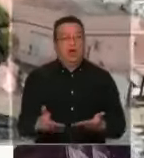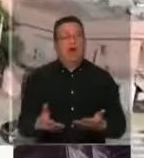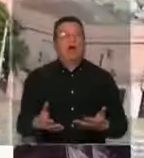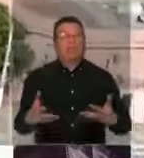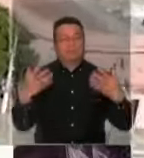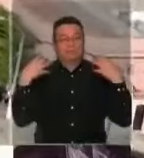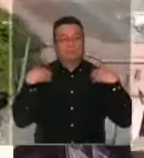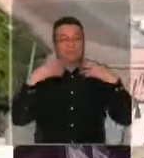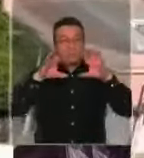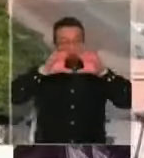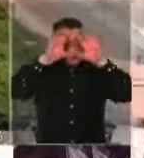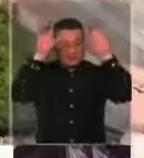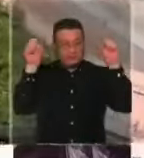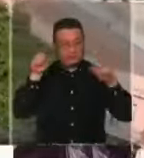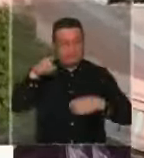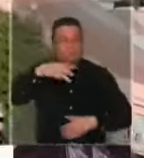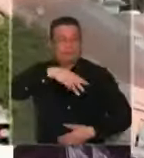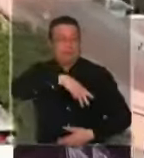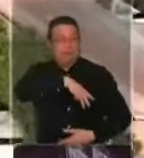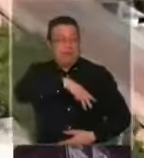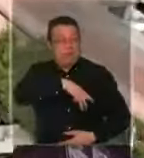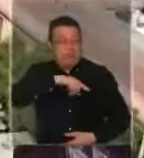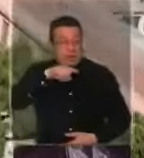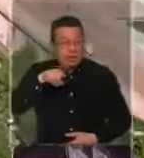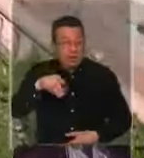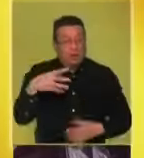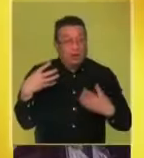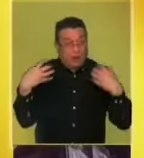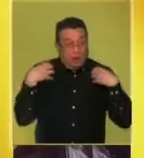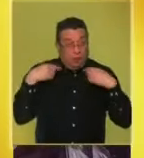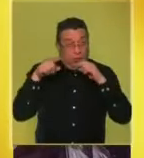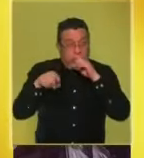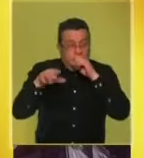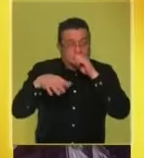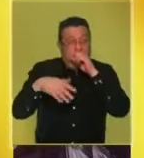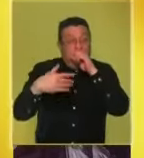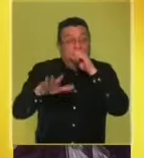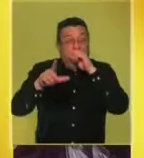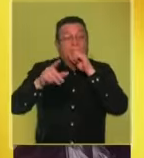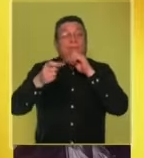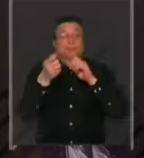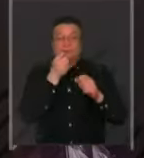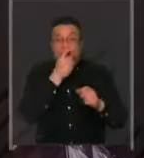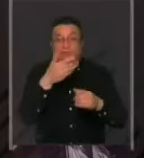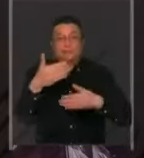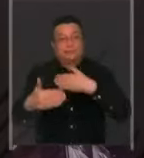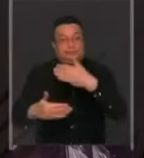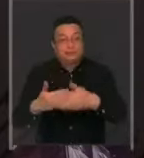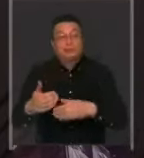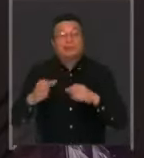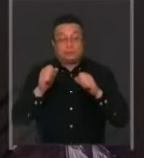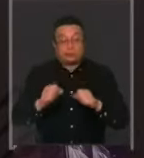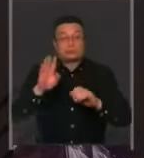Fiscalía de Alta Complejidad Metropolitana Occidente. De cualquier forma, un proceso penal activo no impide que este